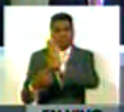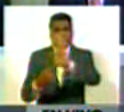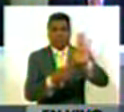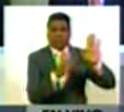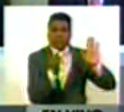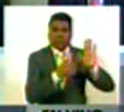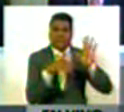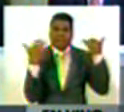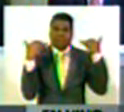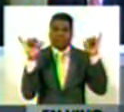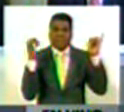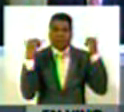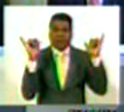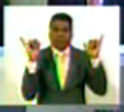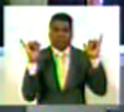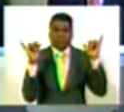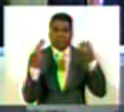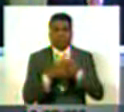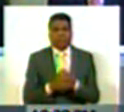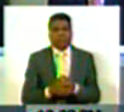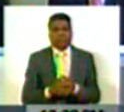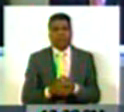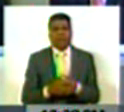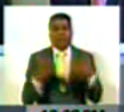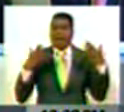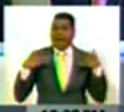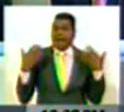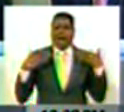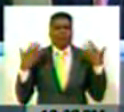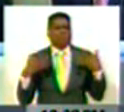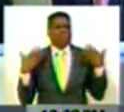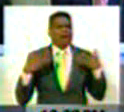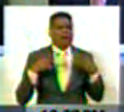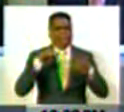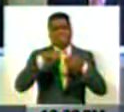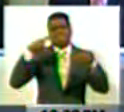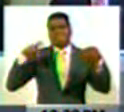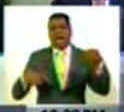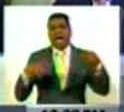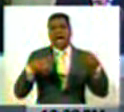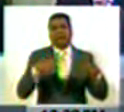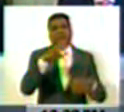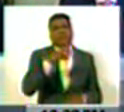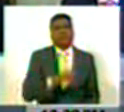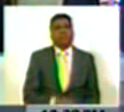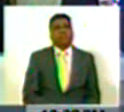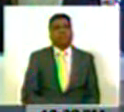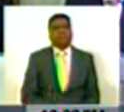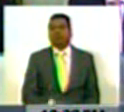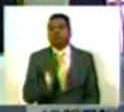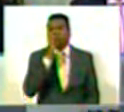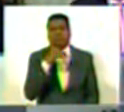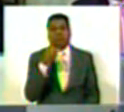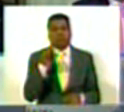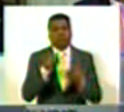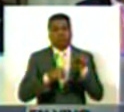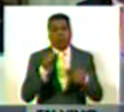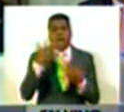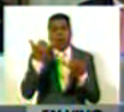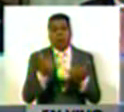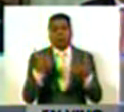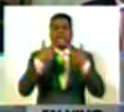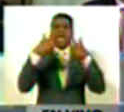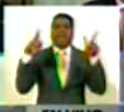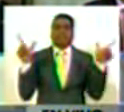está celebrando el retiro de Venezuela de esta organización. Sin duda alguna, hoy amanecimos más